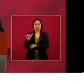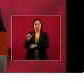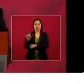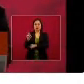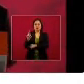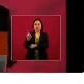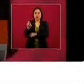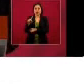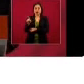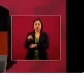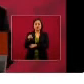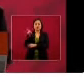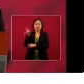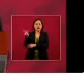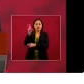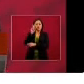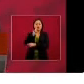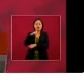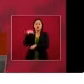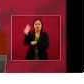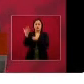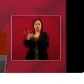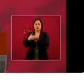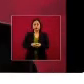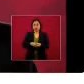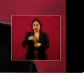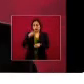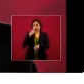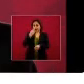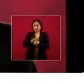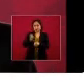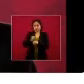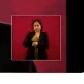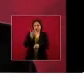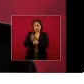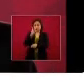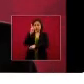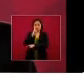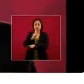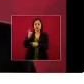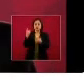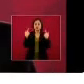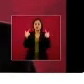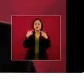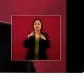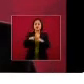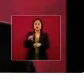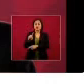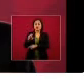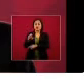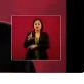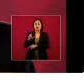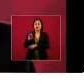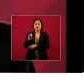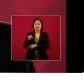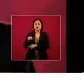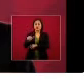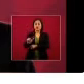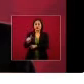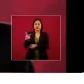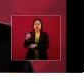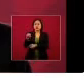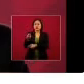gobernadores son jefes de plaza porque permiten a los grupos delictivos hacer lo que se les venga en gana hasta que no